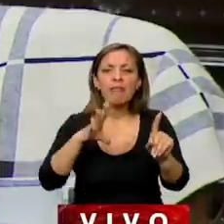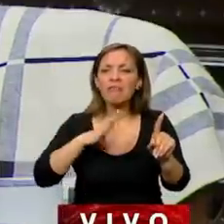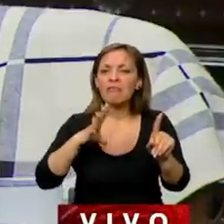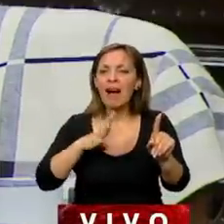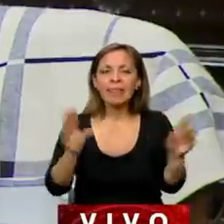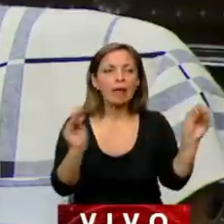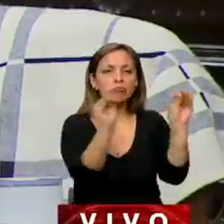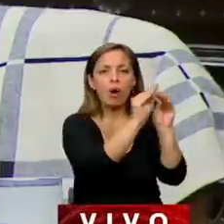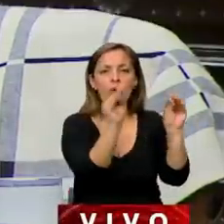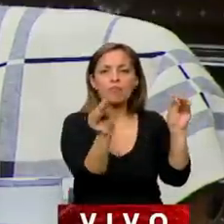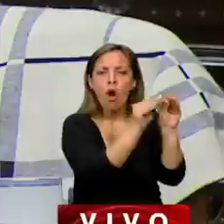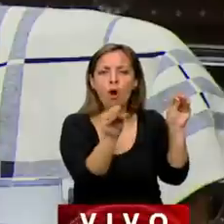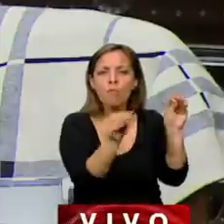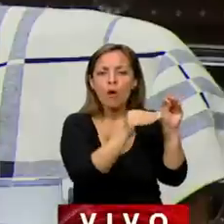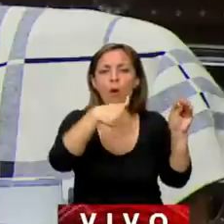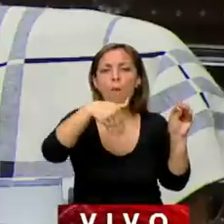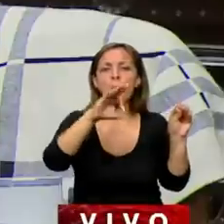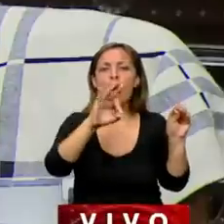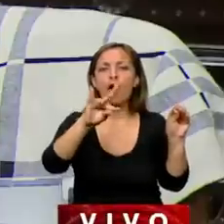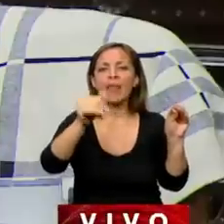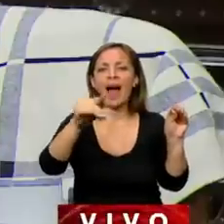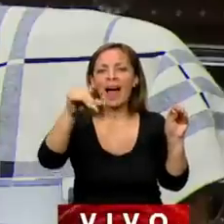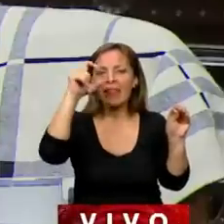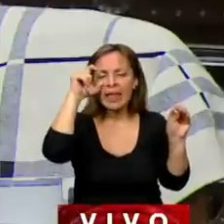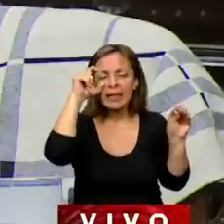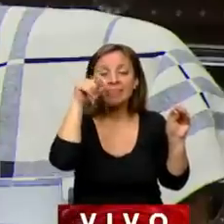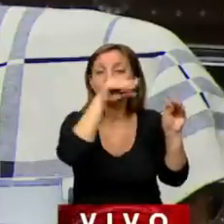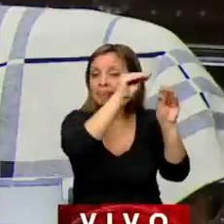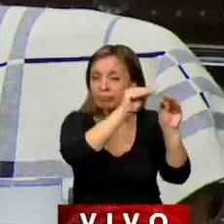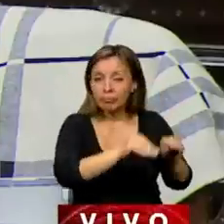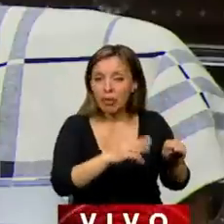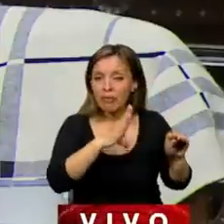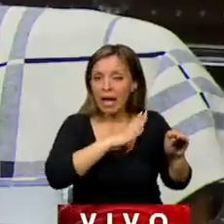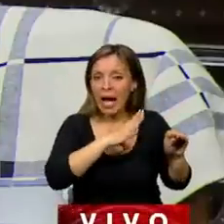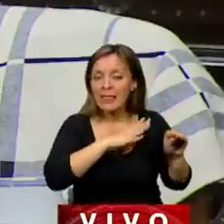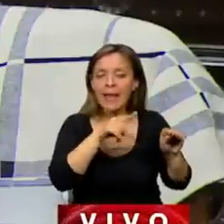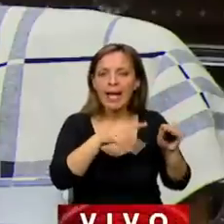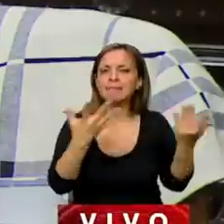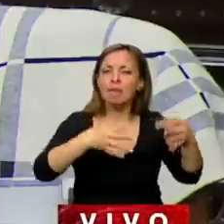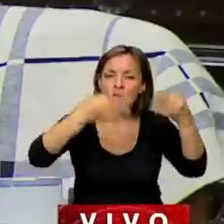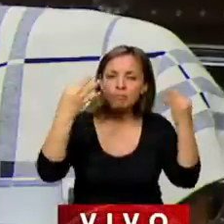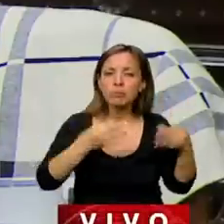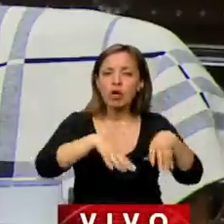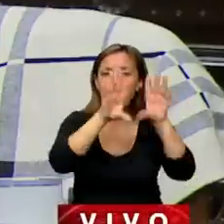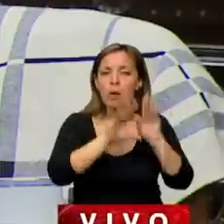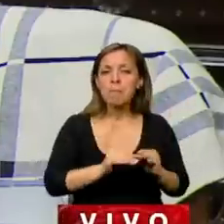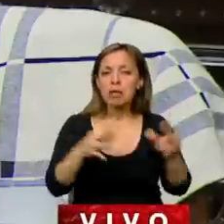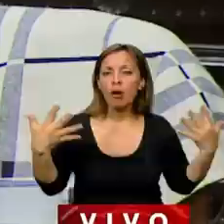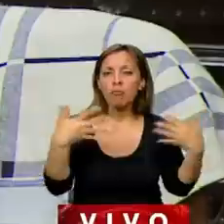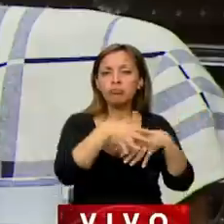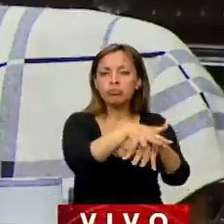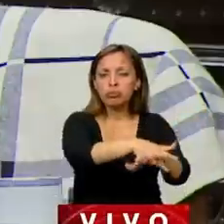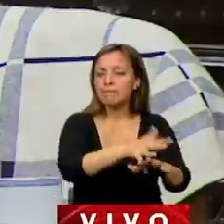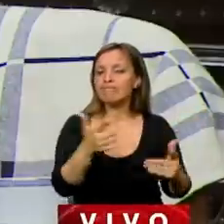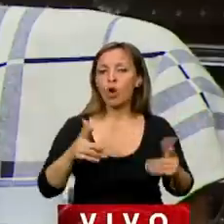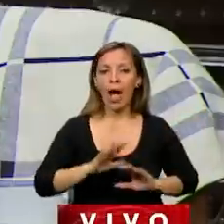volcaron al módulo MODADE. Esto provoca la falta de integridad de la información volcada al sistema